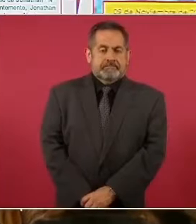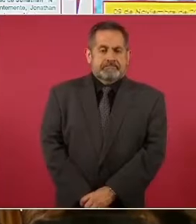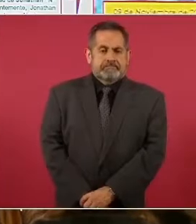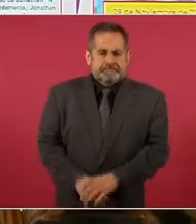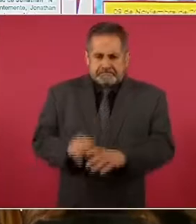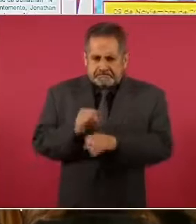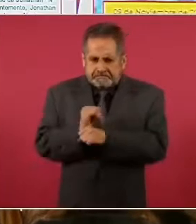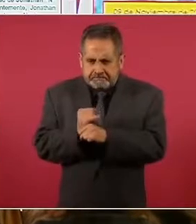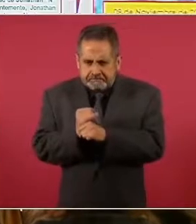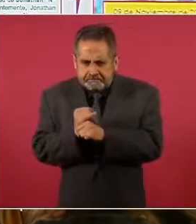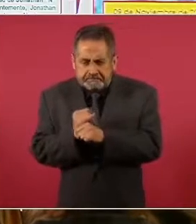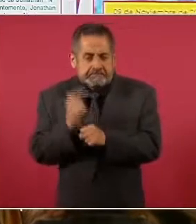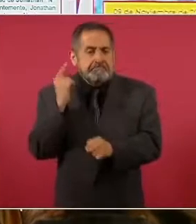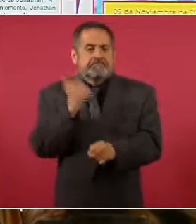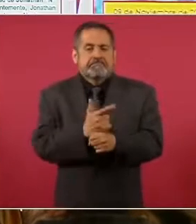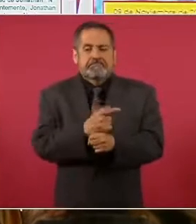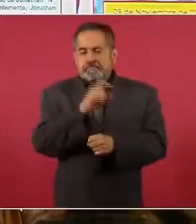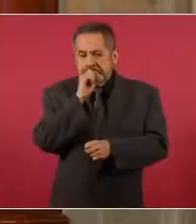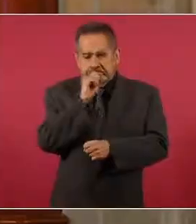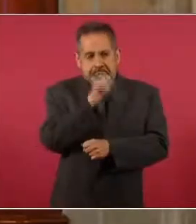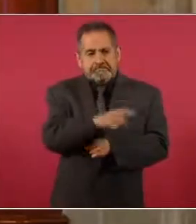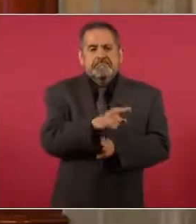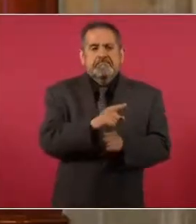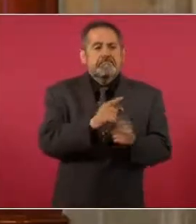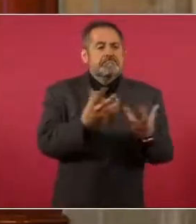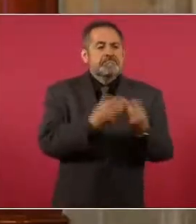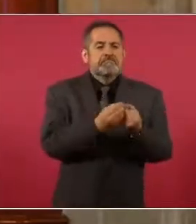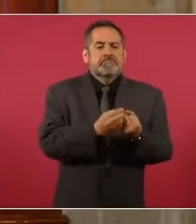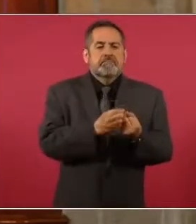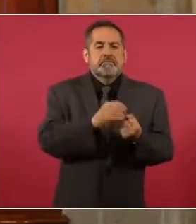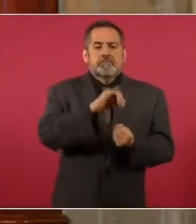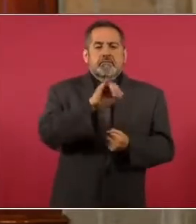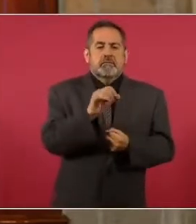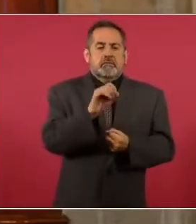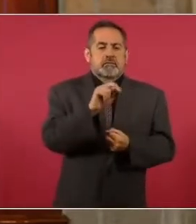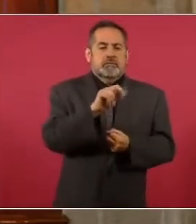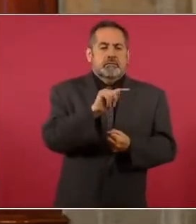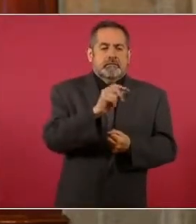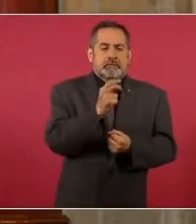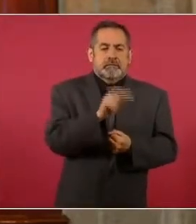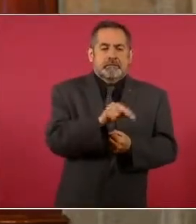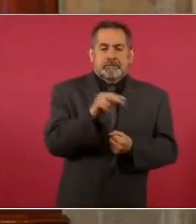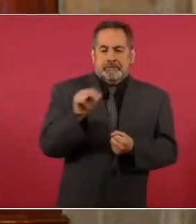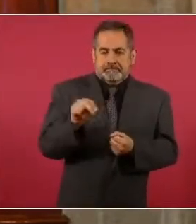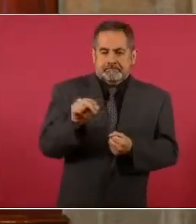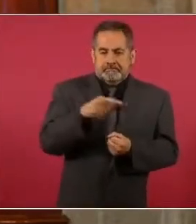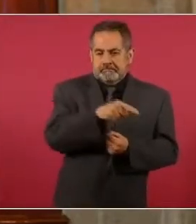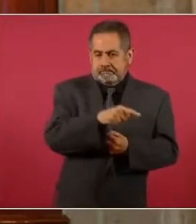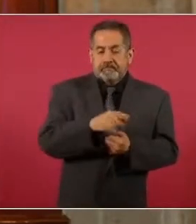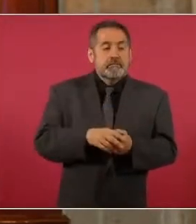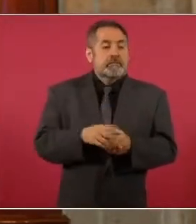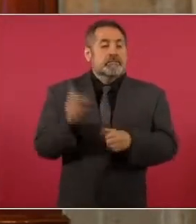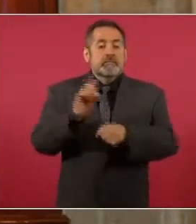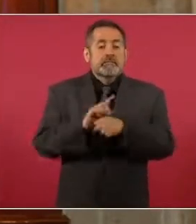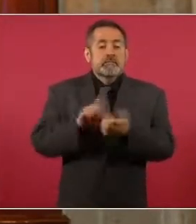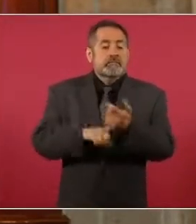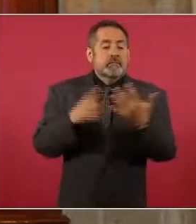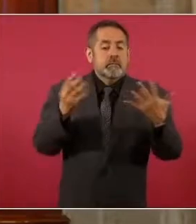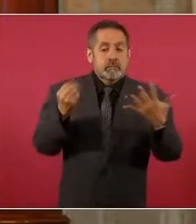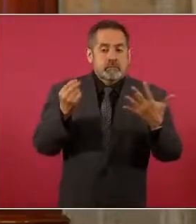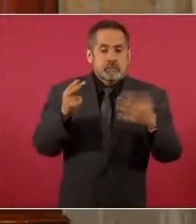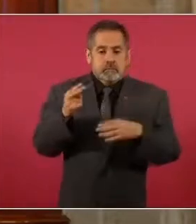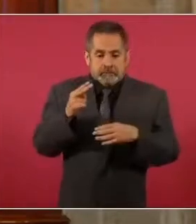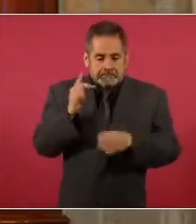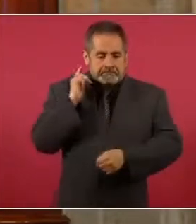pudo acreditar también la participación de Jonathan N. Finalmente, el día 9 de noviembre es el hallazgo del